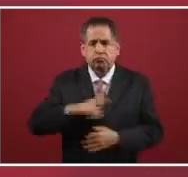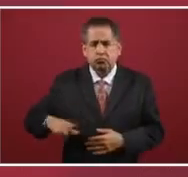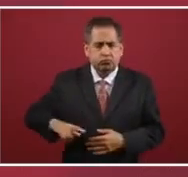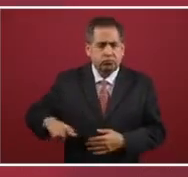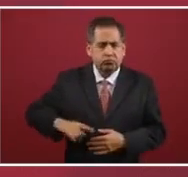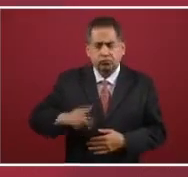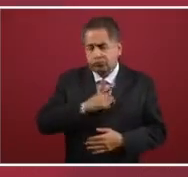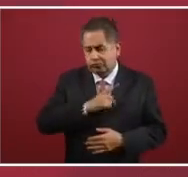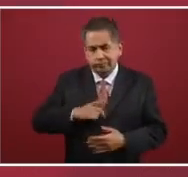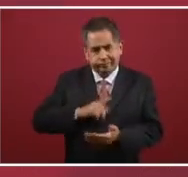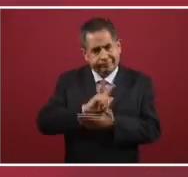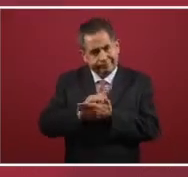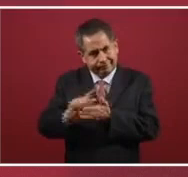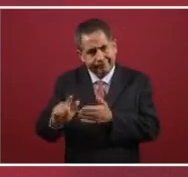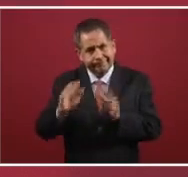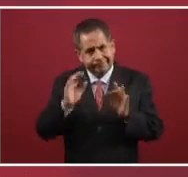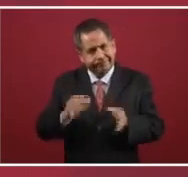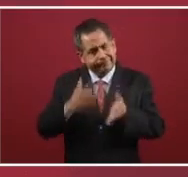Estamos ya